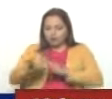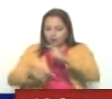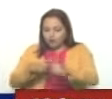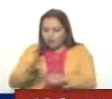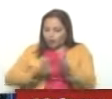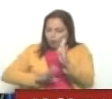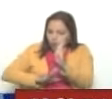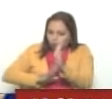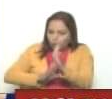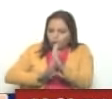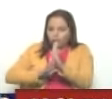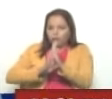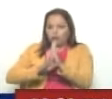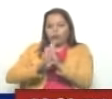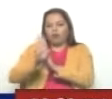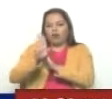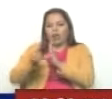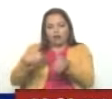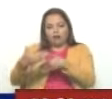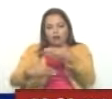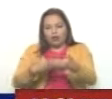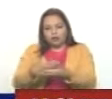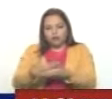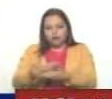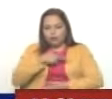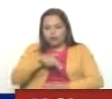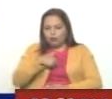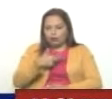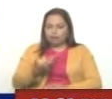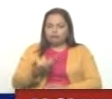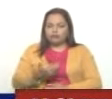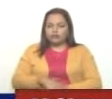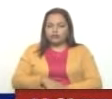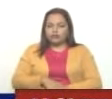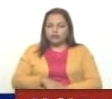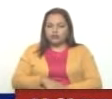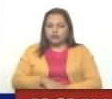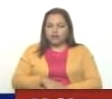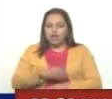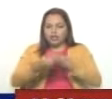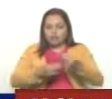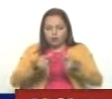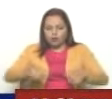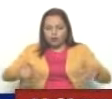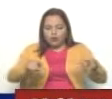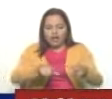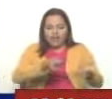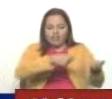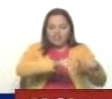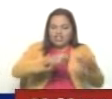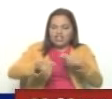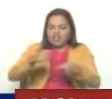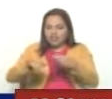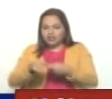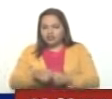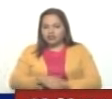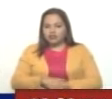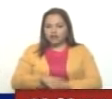recuperación. En ese proceso de recuperación, bueno, levantamos una gran cantidad de agentes autorizados, todo el tema de comercialización. Actualmente